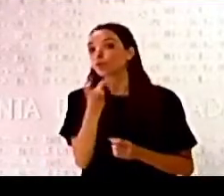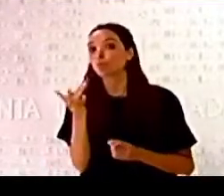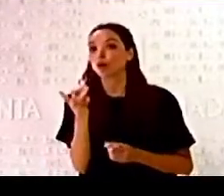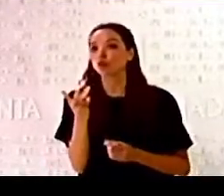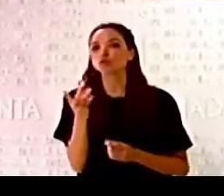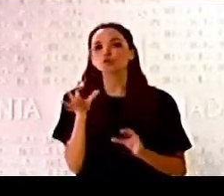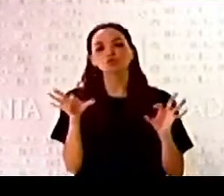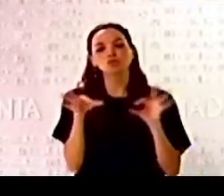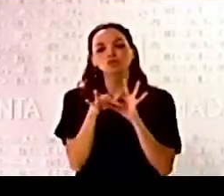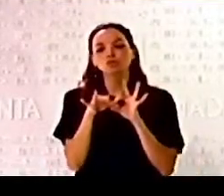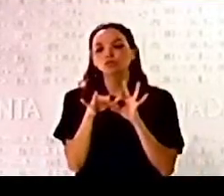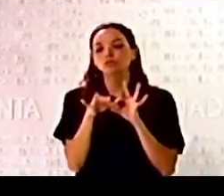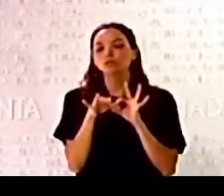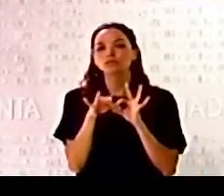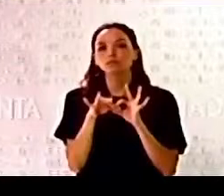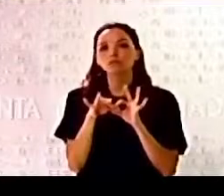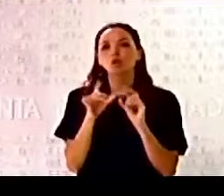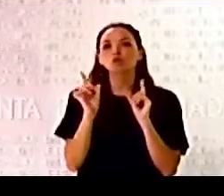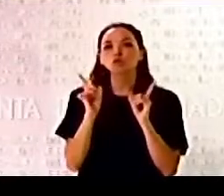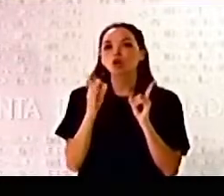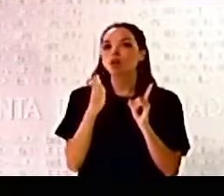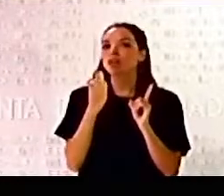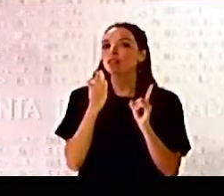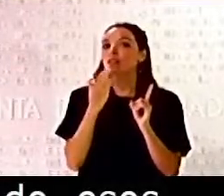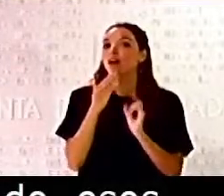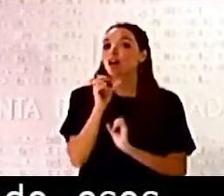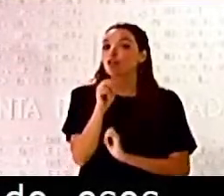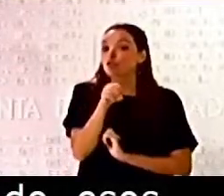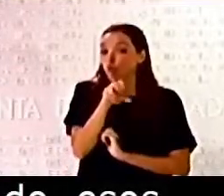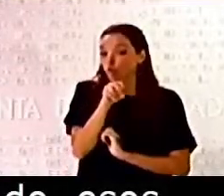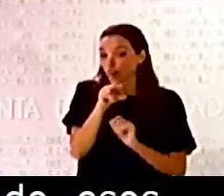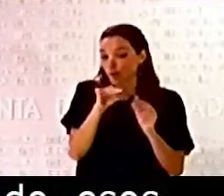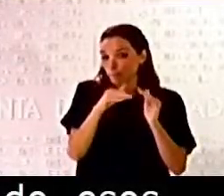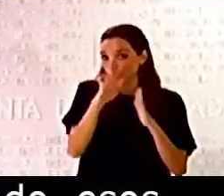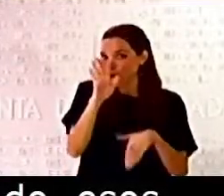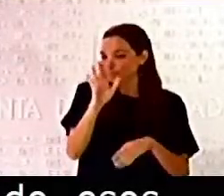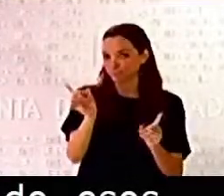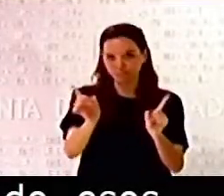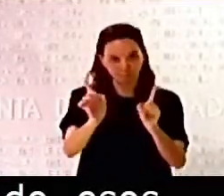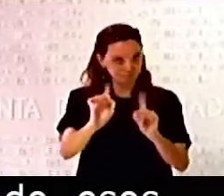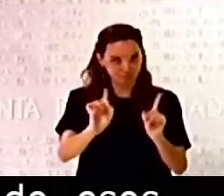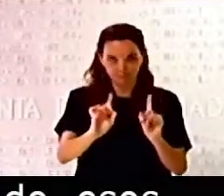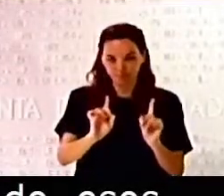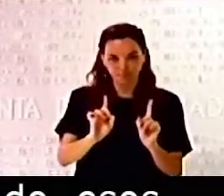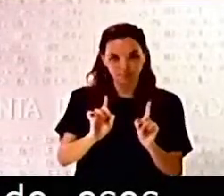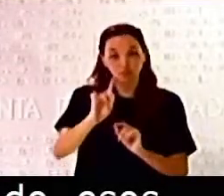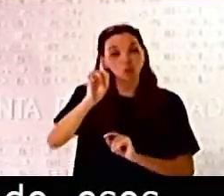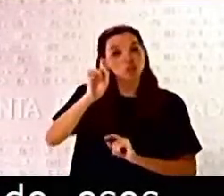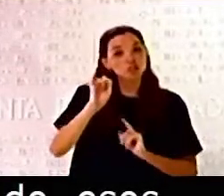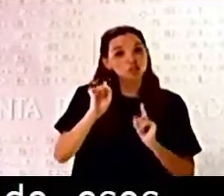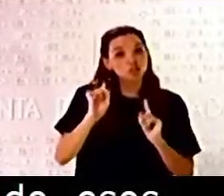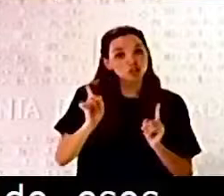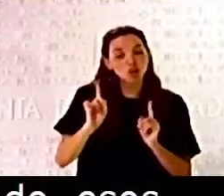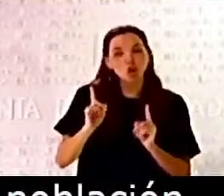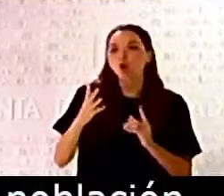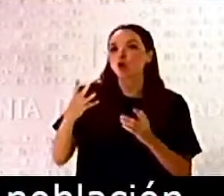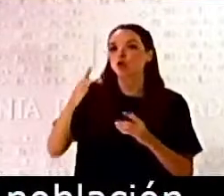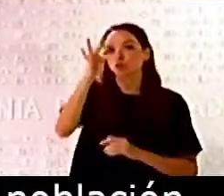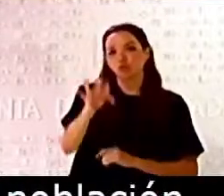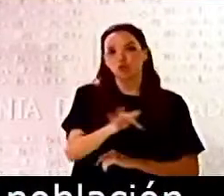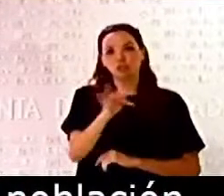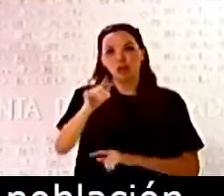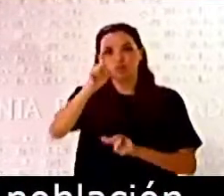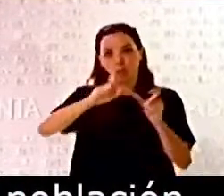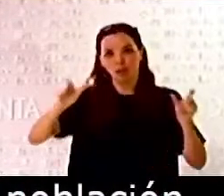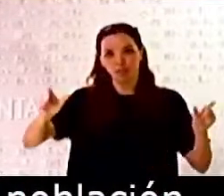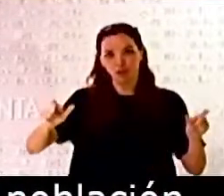refiriendo a los mayores de 12 años, que es la población vacunable. Los estoy refiriendo a población INE, al total de la población extremeña,